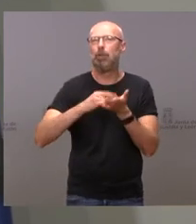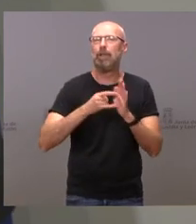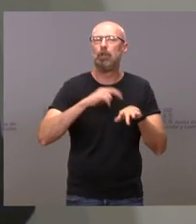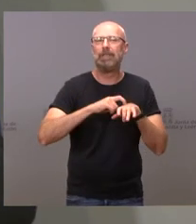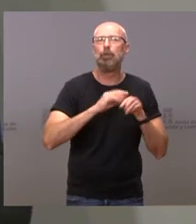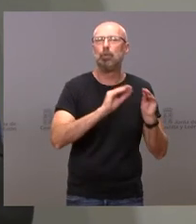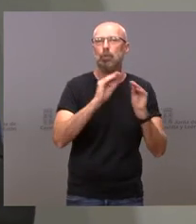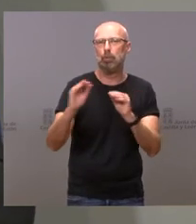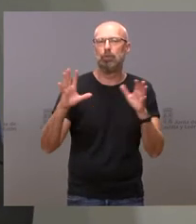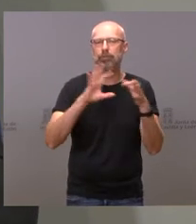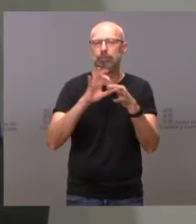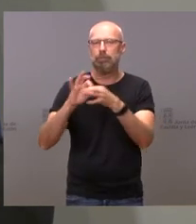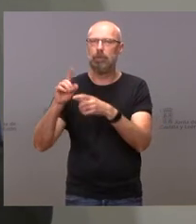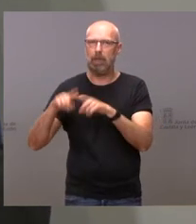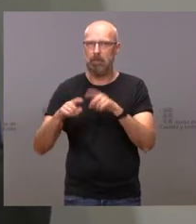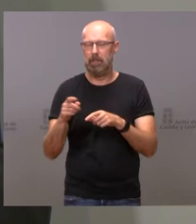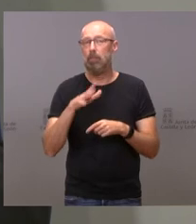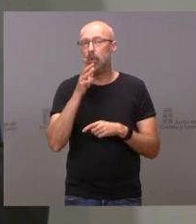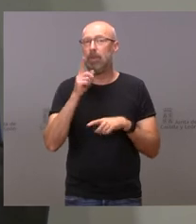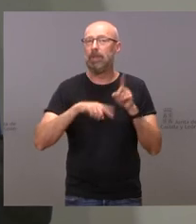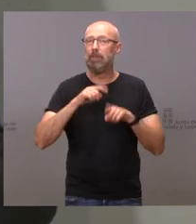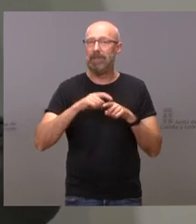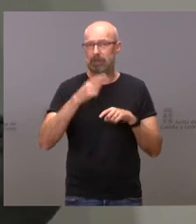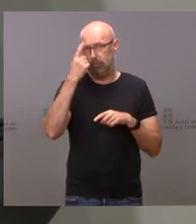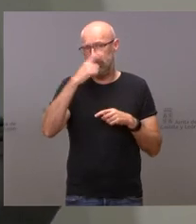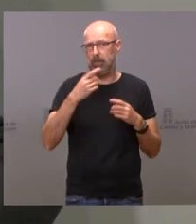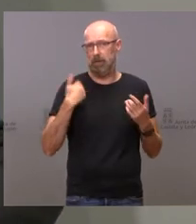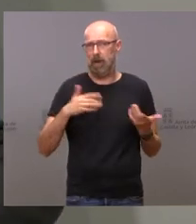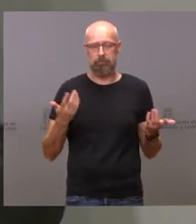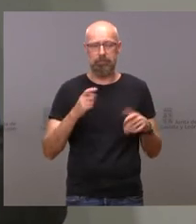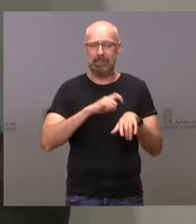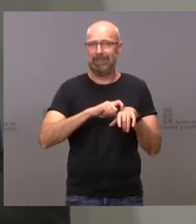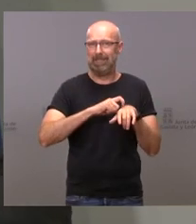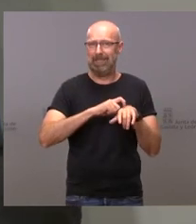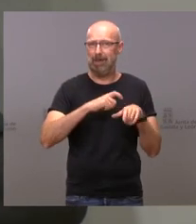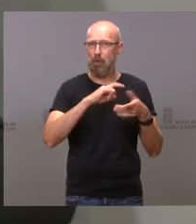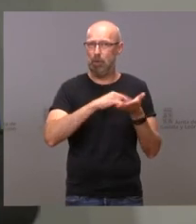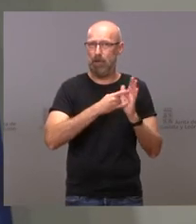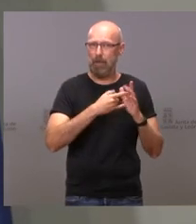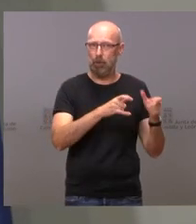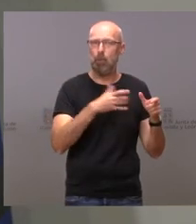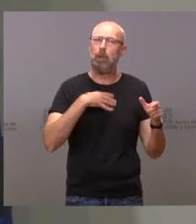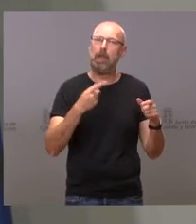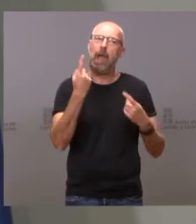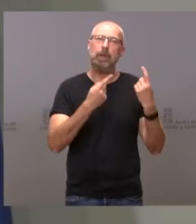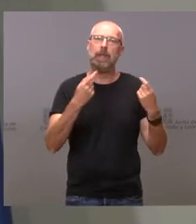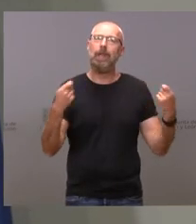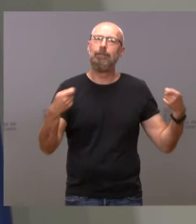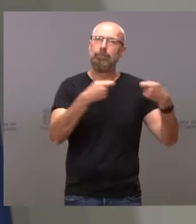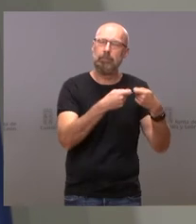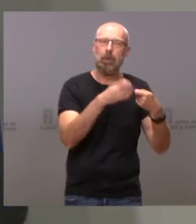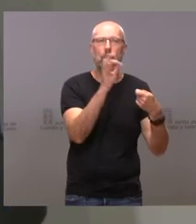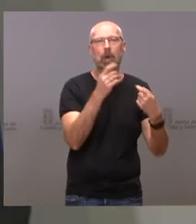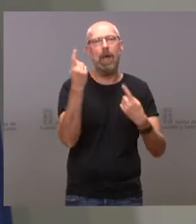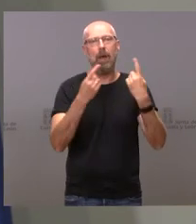la financiación depende del tipo de proyecto. Es una financiación compartida, es una financiación con fondos